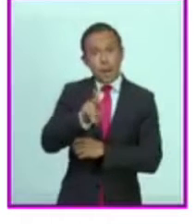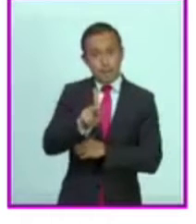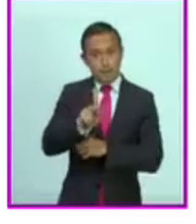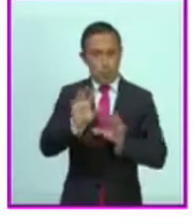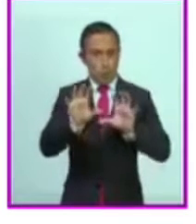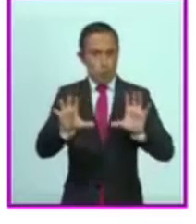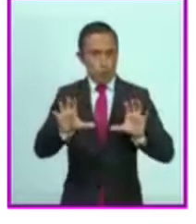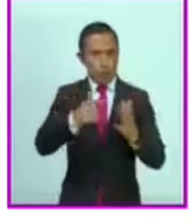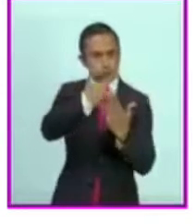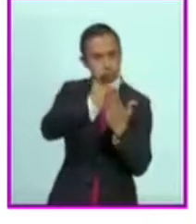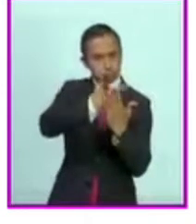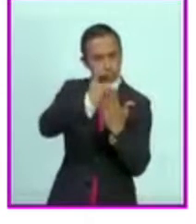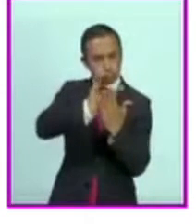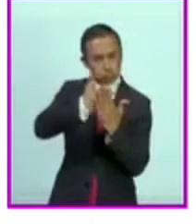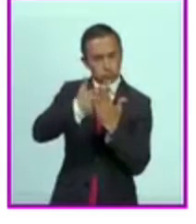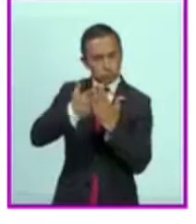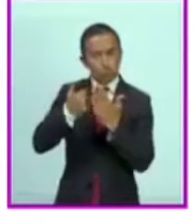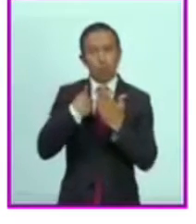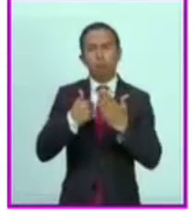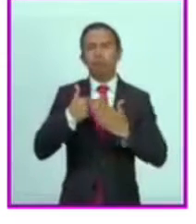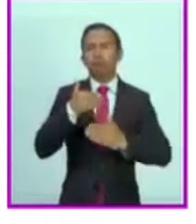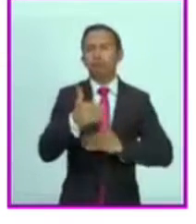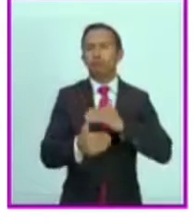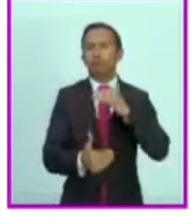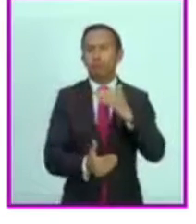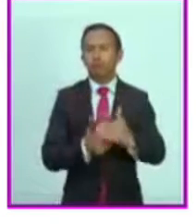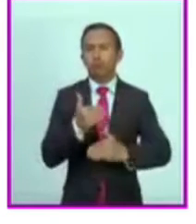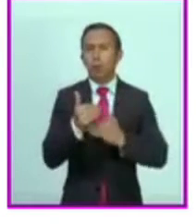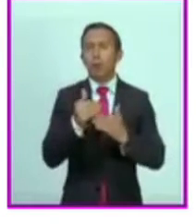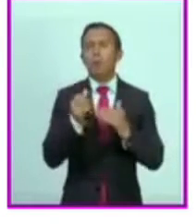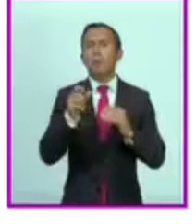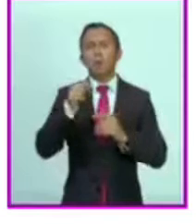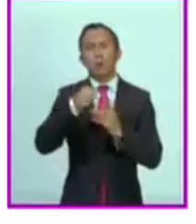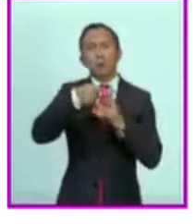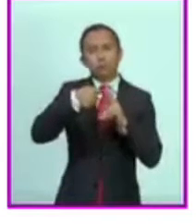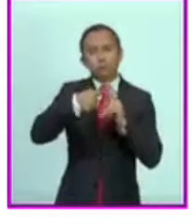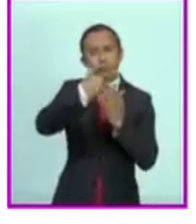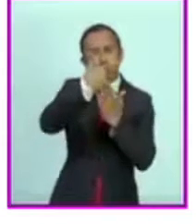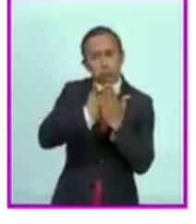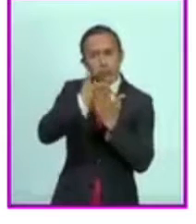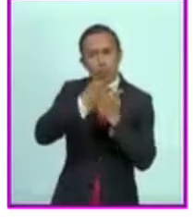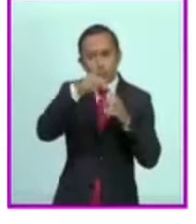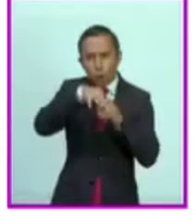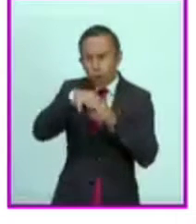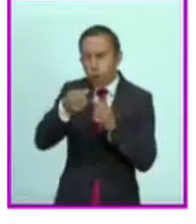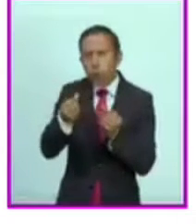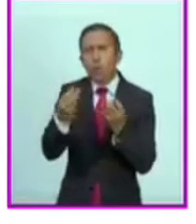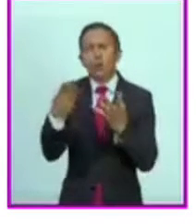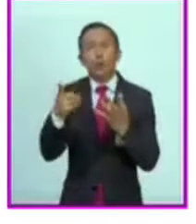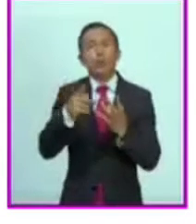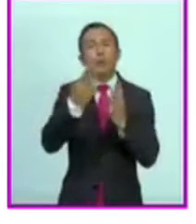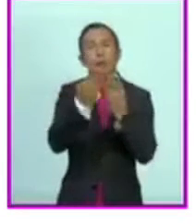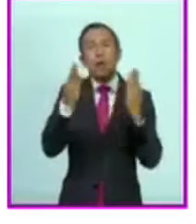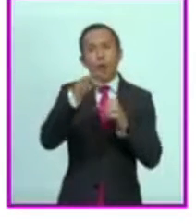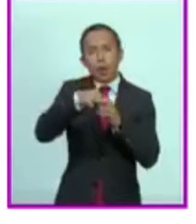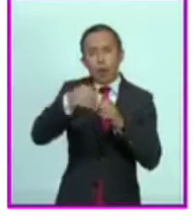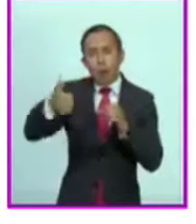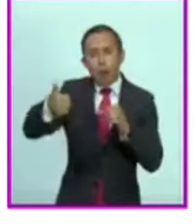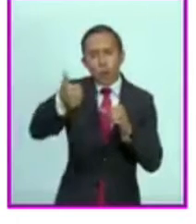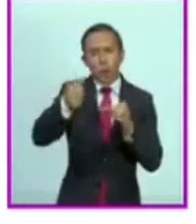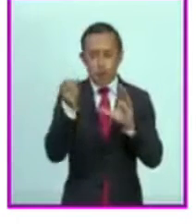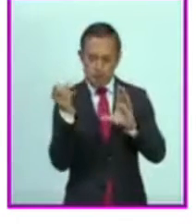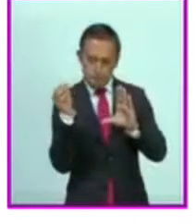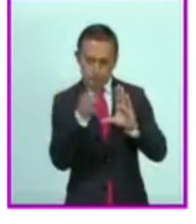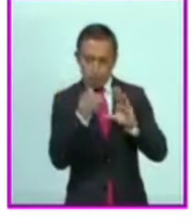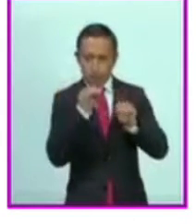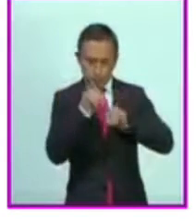sujeta al avance real con el que se dé el conteo de los votos y el llenado de las actas en cada una de las casillas la llegada